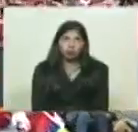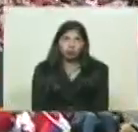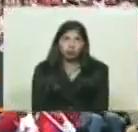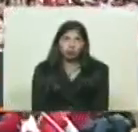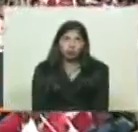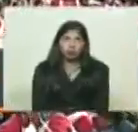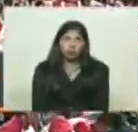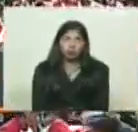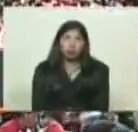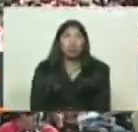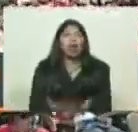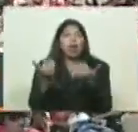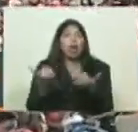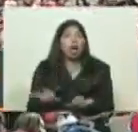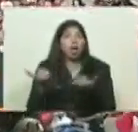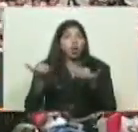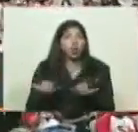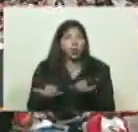Ahora,